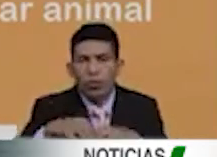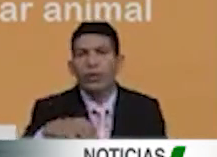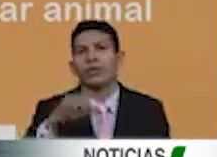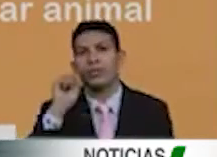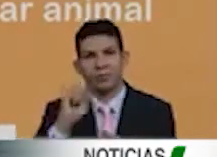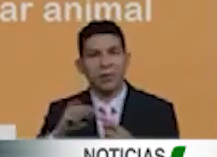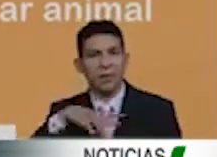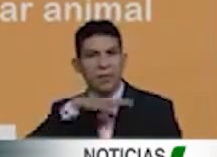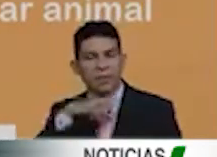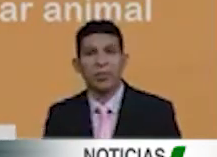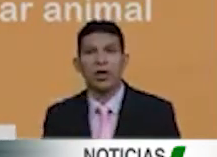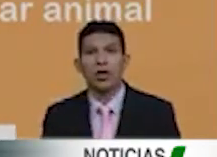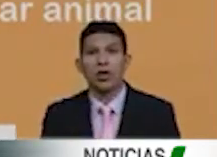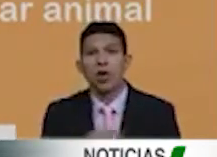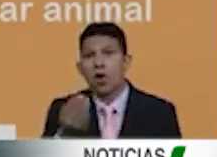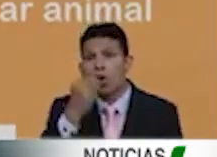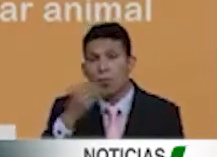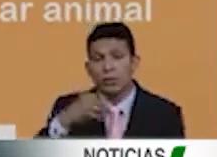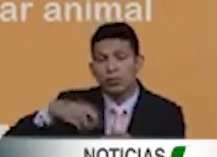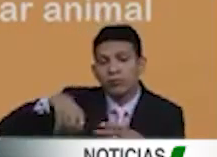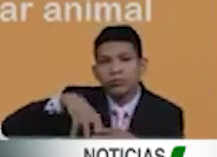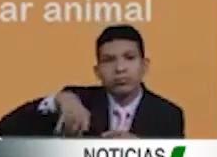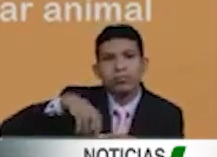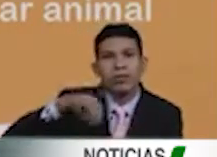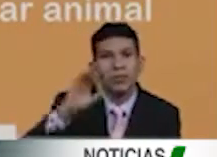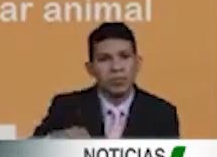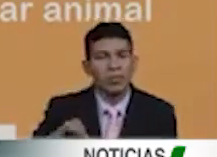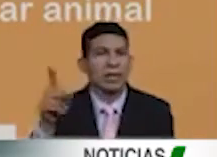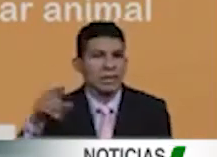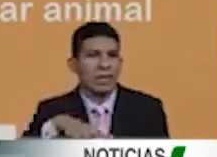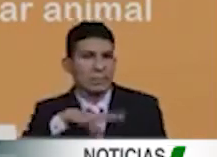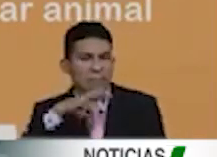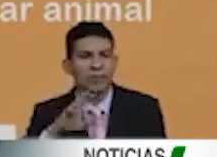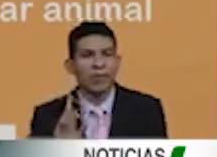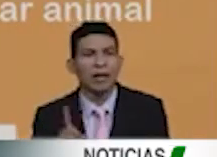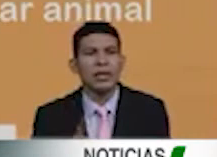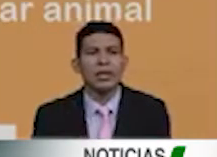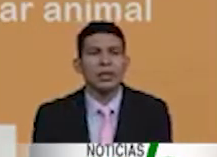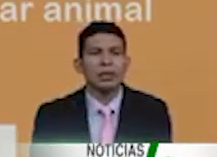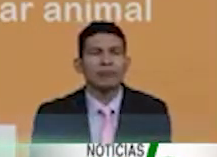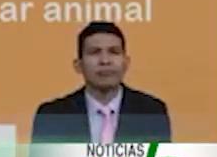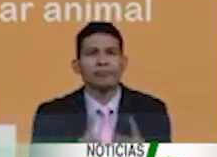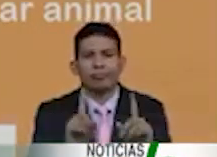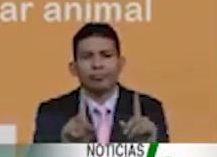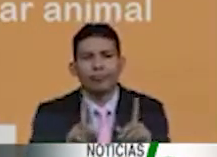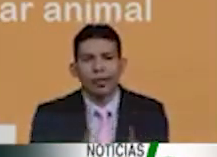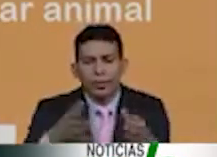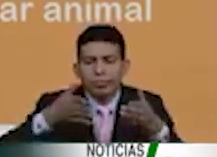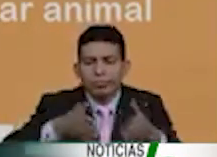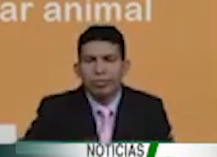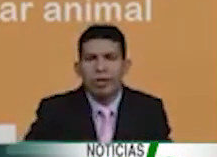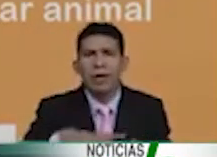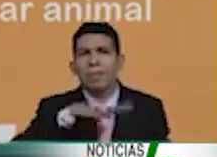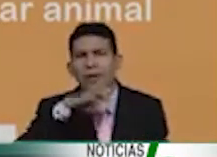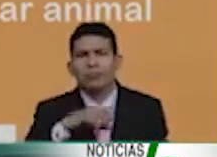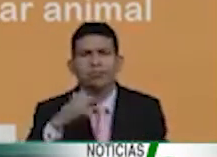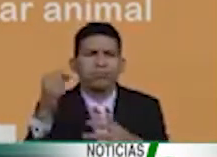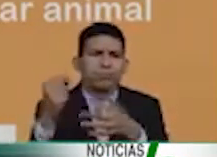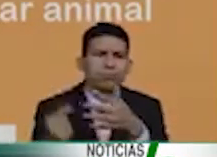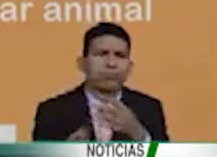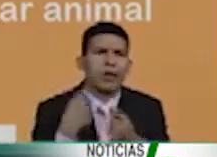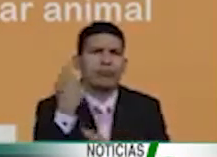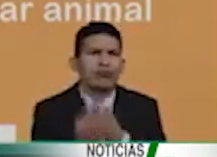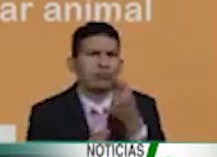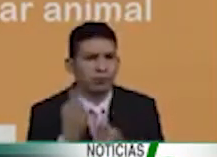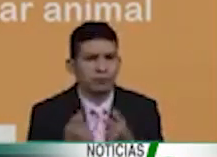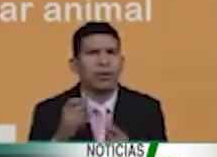comida, la comida barf que está tan pegada ahora para mascotas, ¿sí? Y los demás, funerales para mascotas. Hay una cantidad de negocios